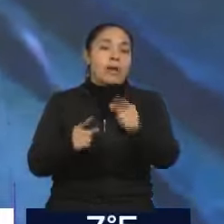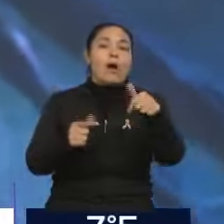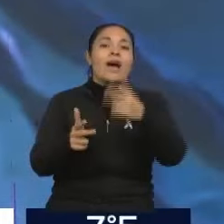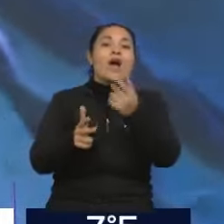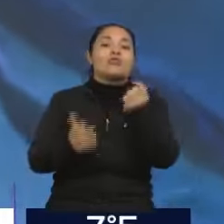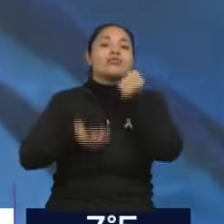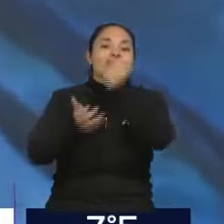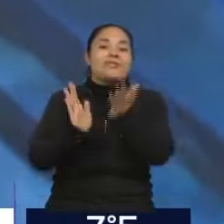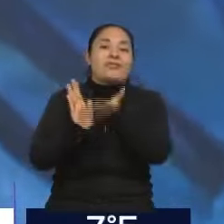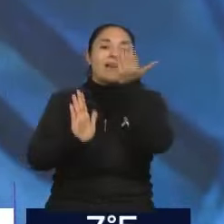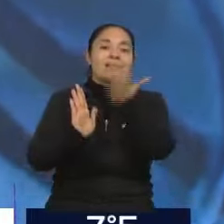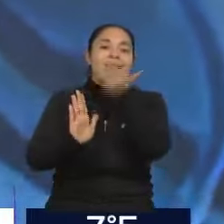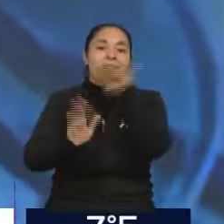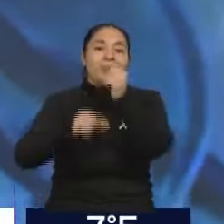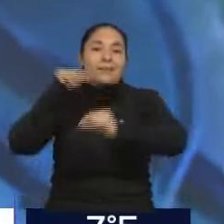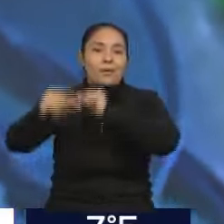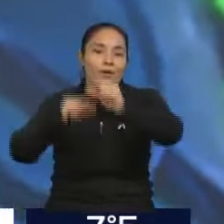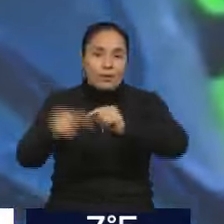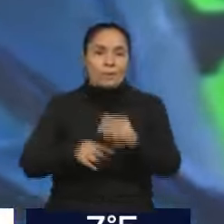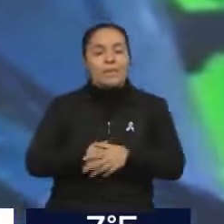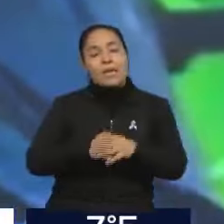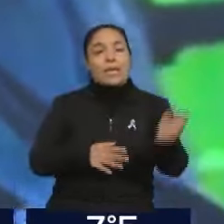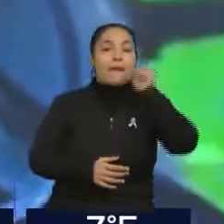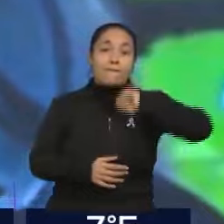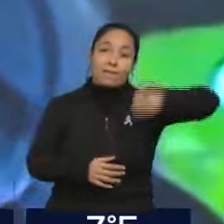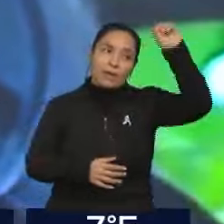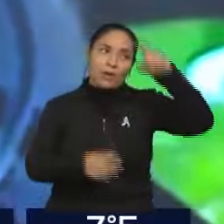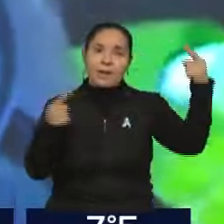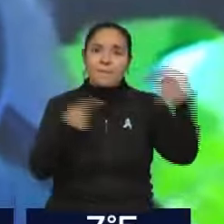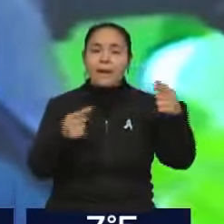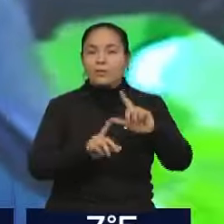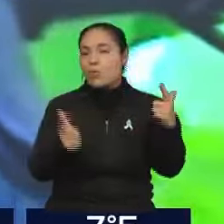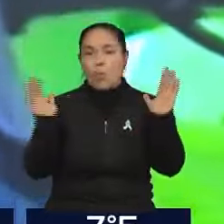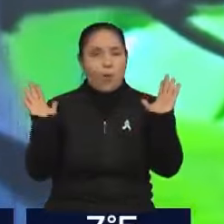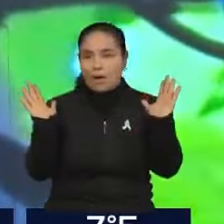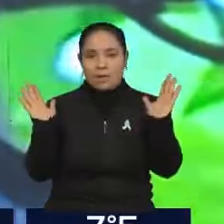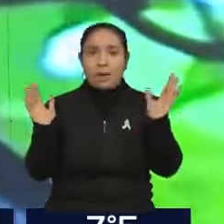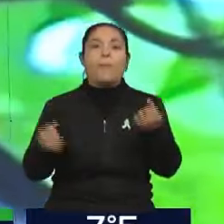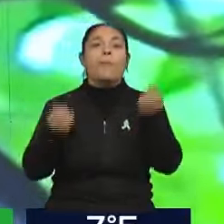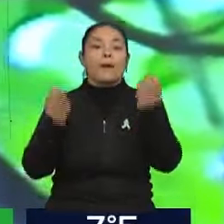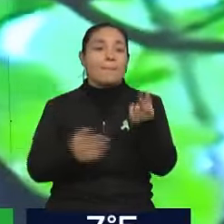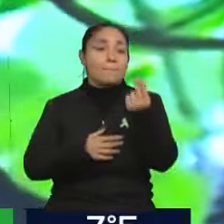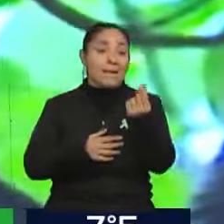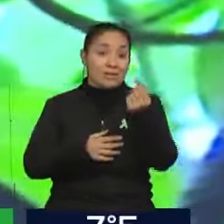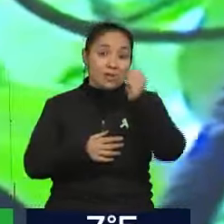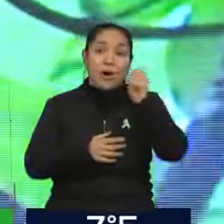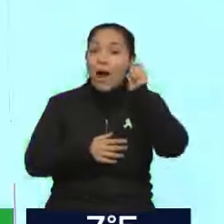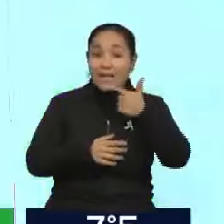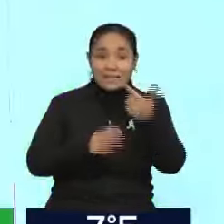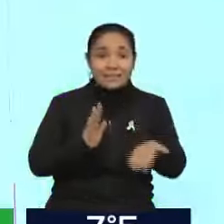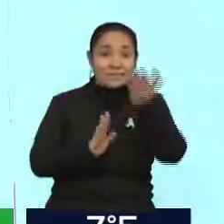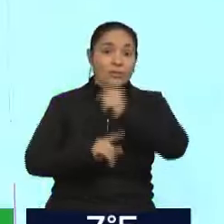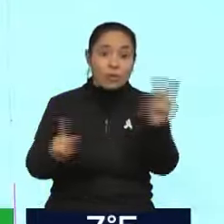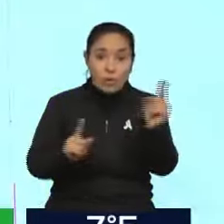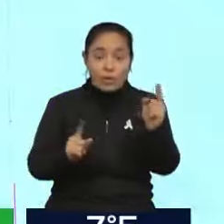dice, no impacta en la inflación, porque eso no impacta en la inflación, porque la tarifa no sube, lo que sí vas a pagar